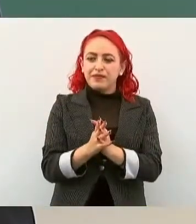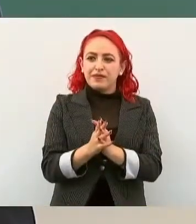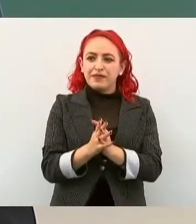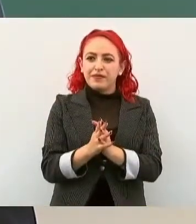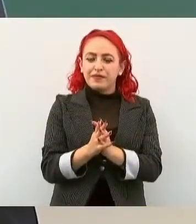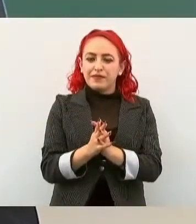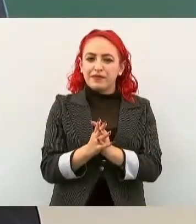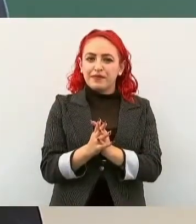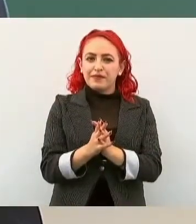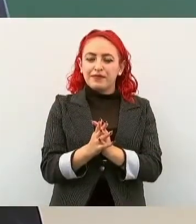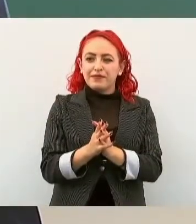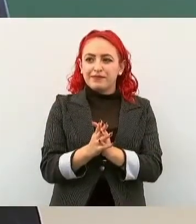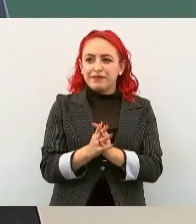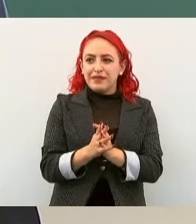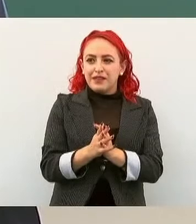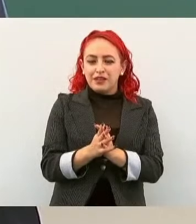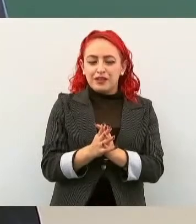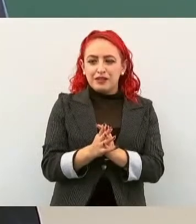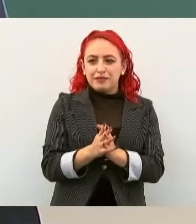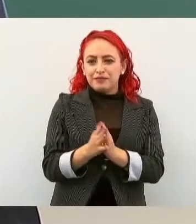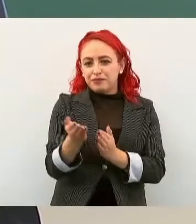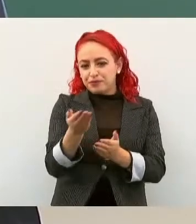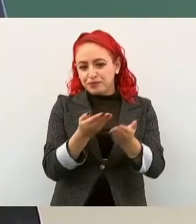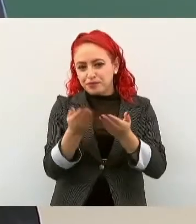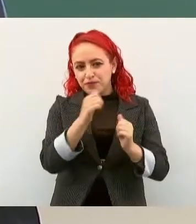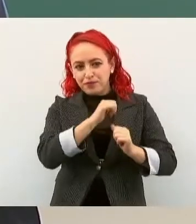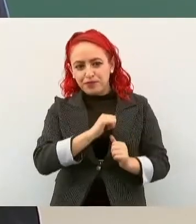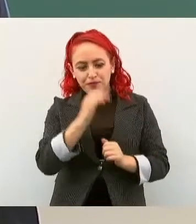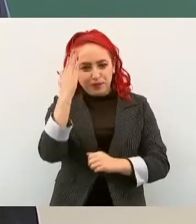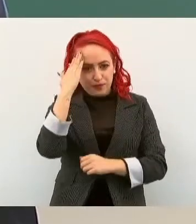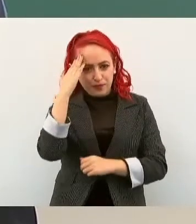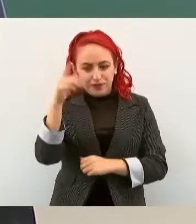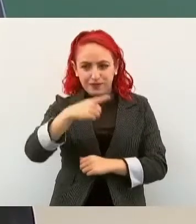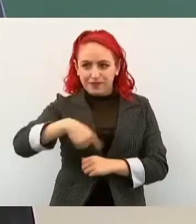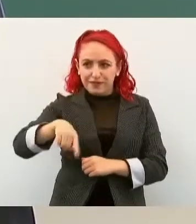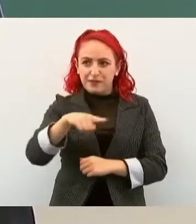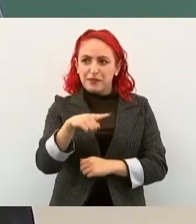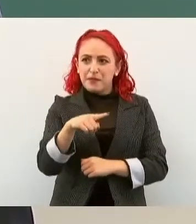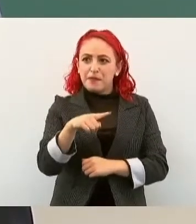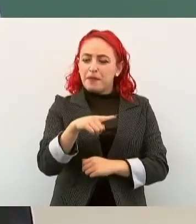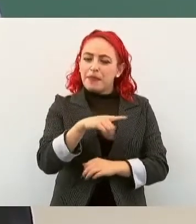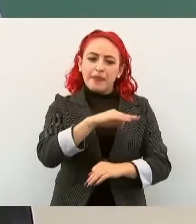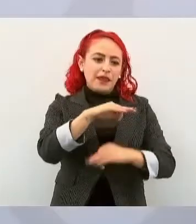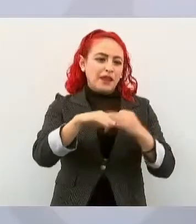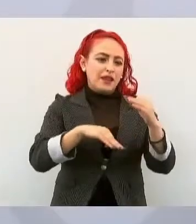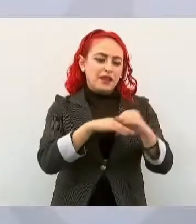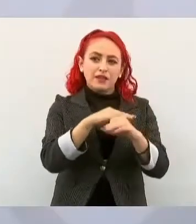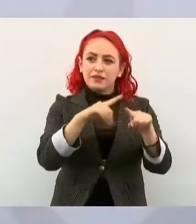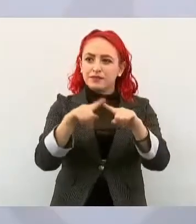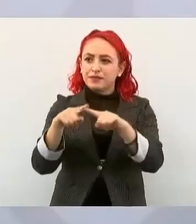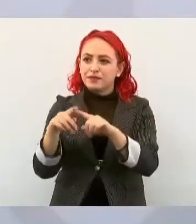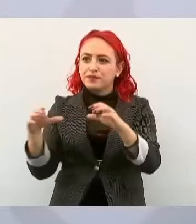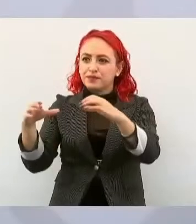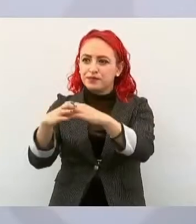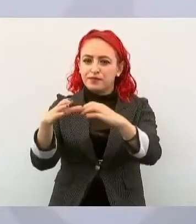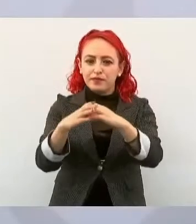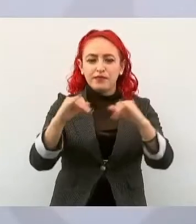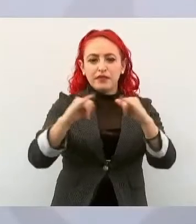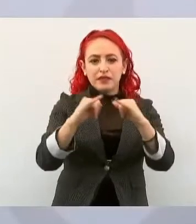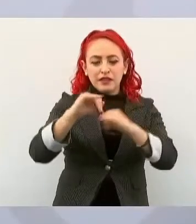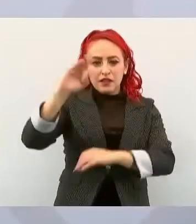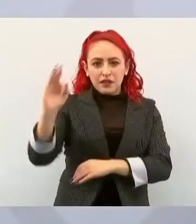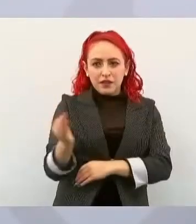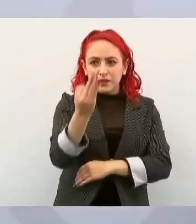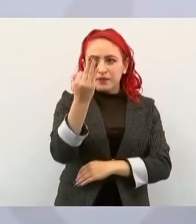con servidores públicos de todas las dependencias